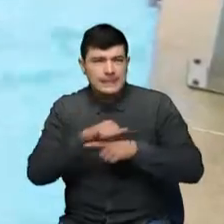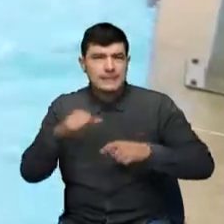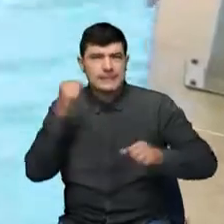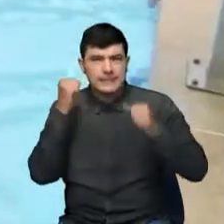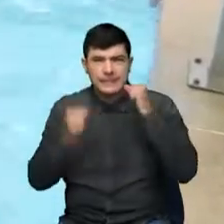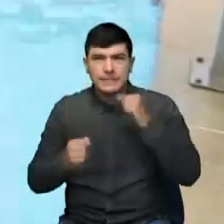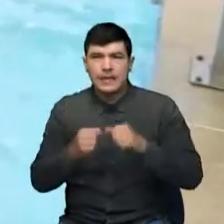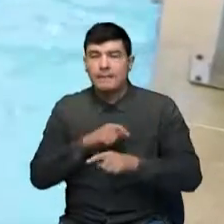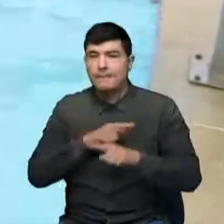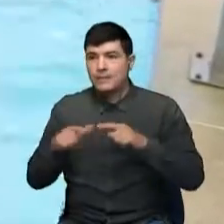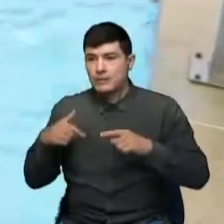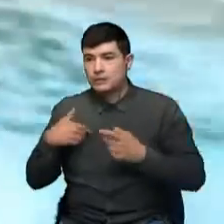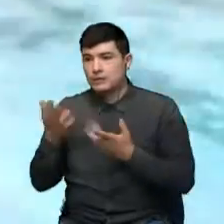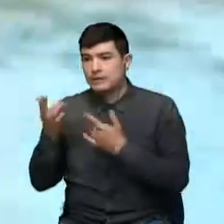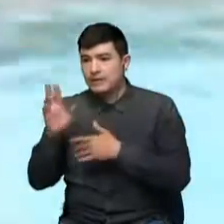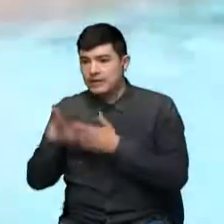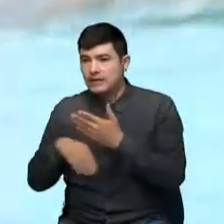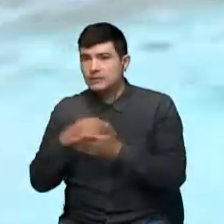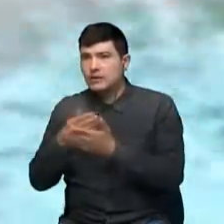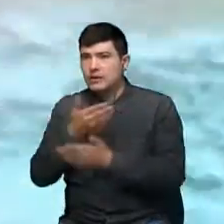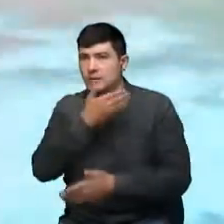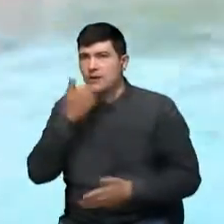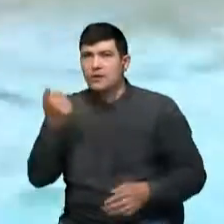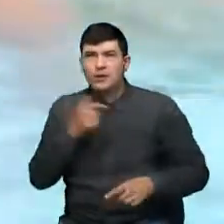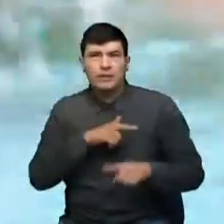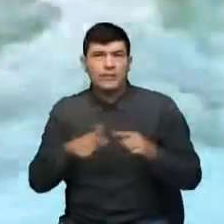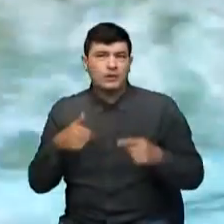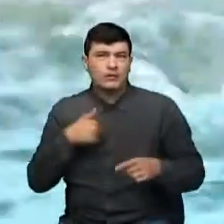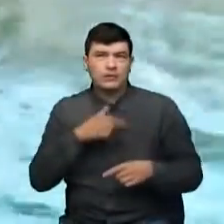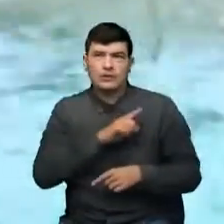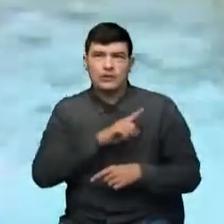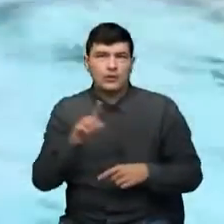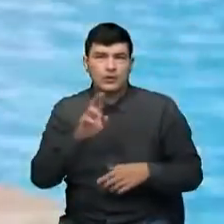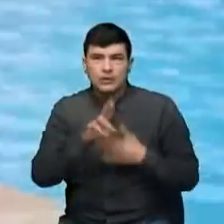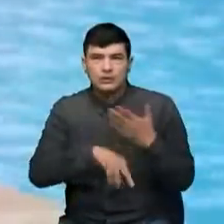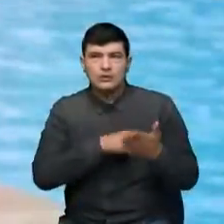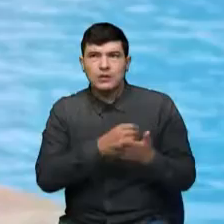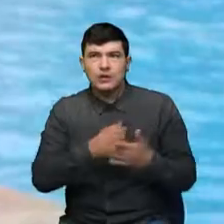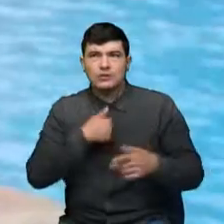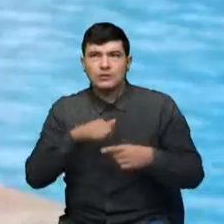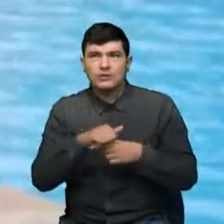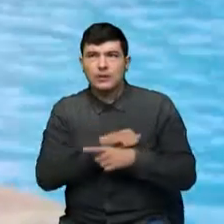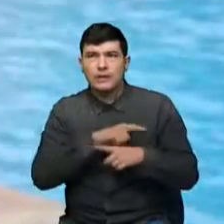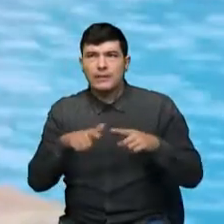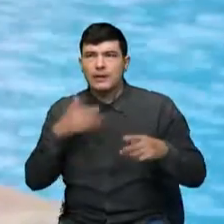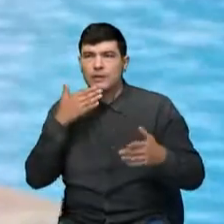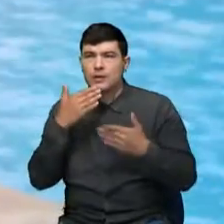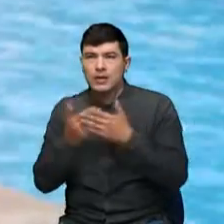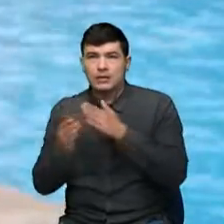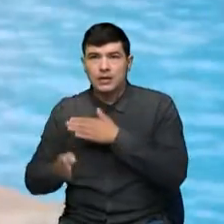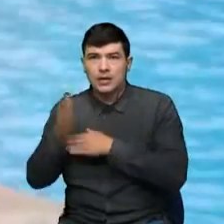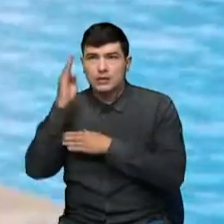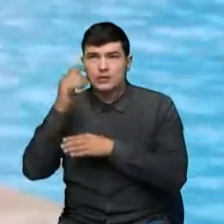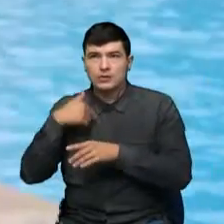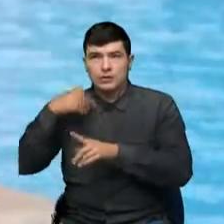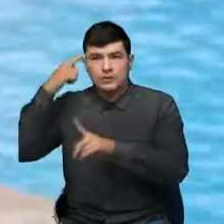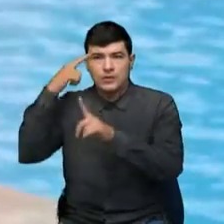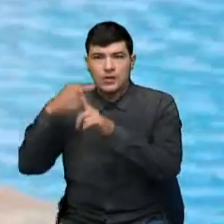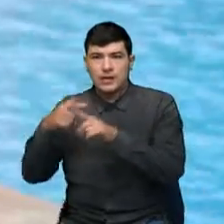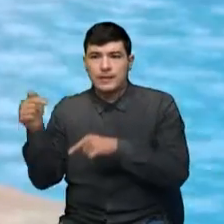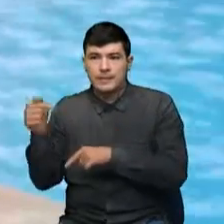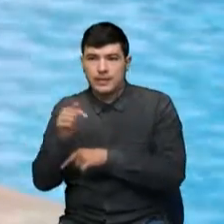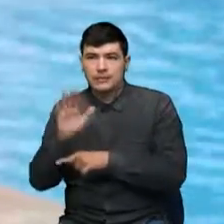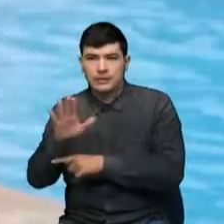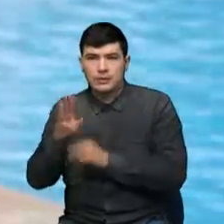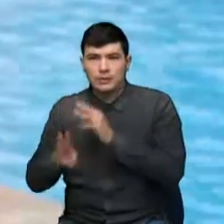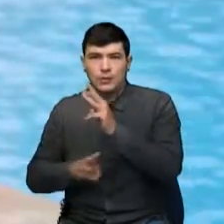esperaba mejores resultados. No obtuve los resultados por los que entrené, pero pues gracias a Dios se obtuvo una marca mínima para el Mundial Junior,